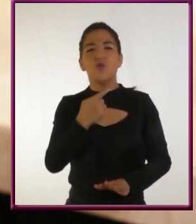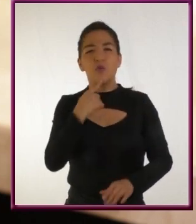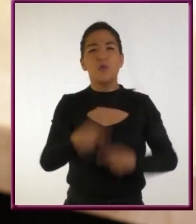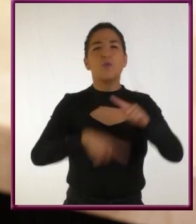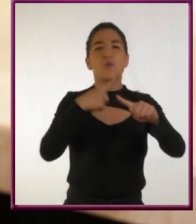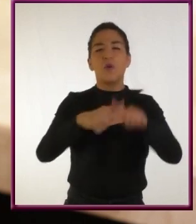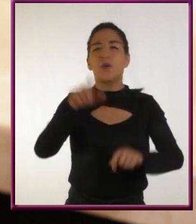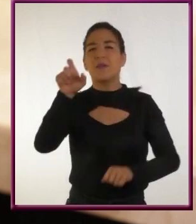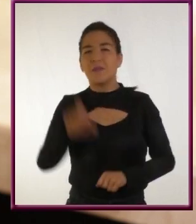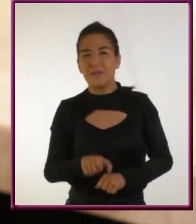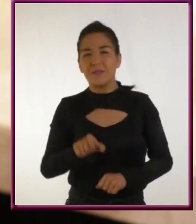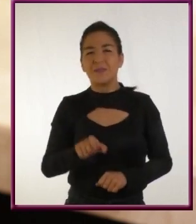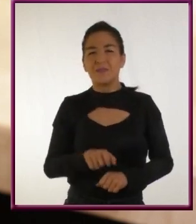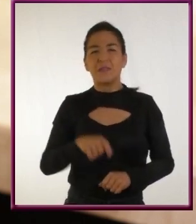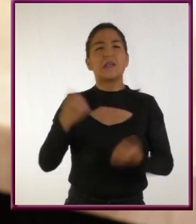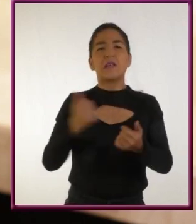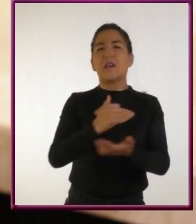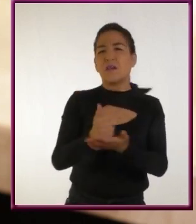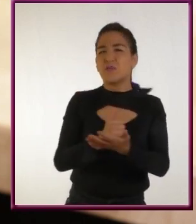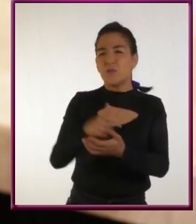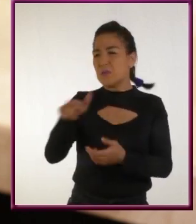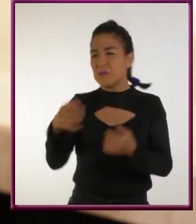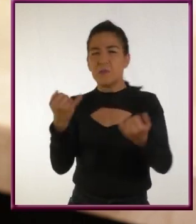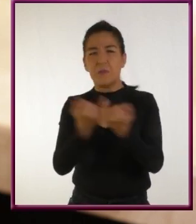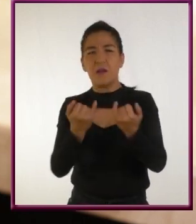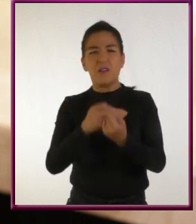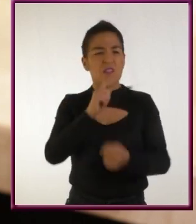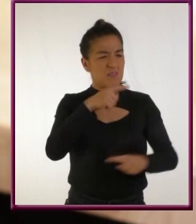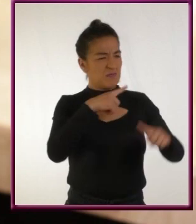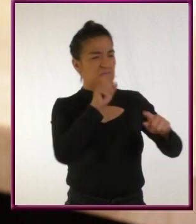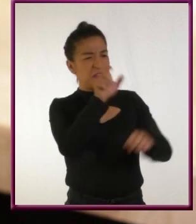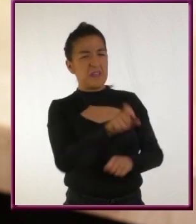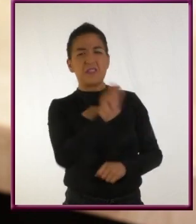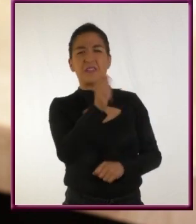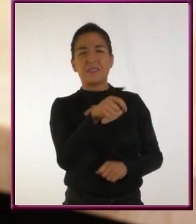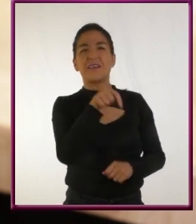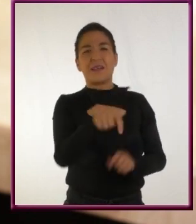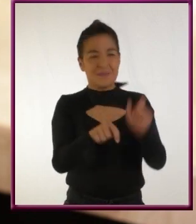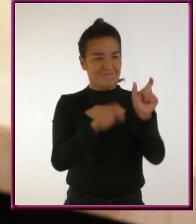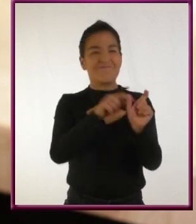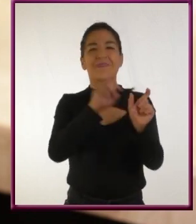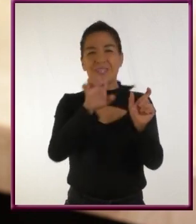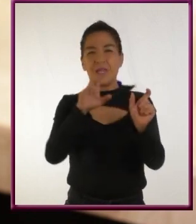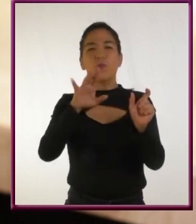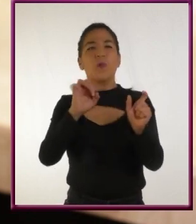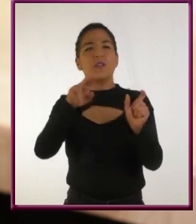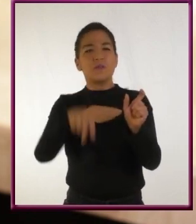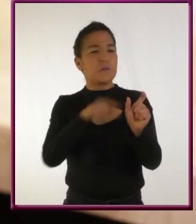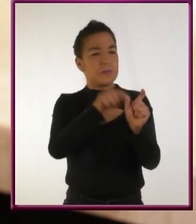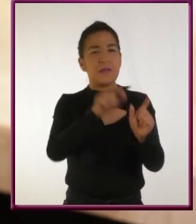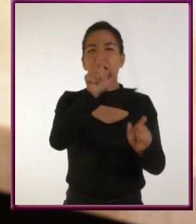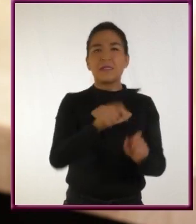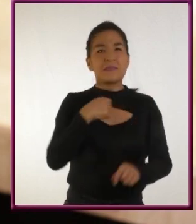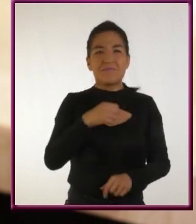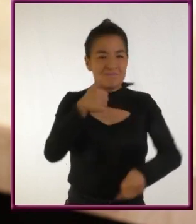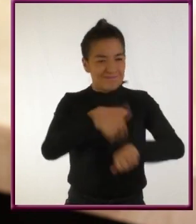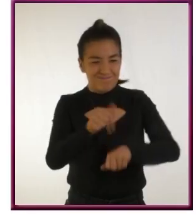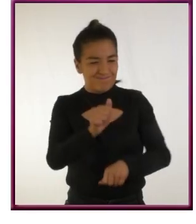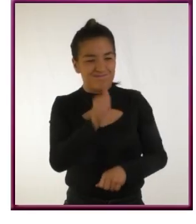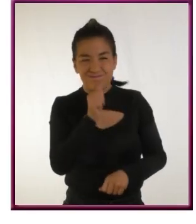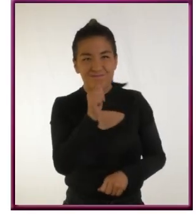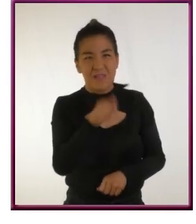ecuación rojo por X igual a azul, ¿quién es X? Esas son las ecuaciones, ¿no? Alguien por X que no